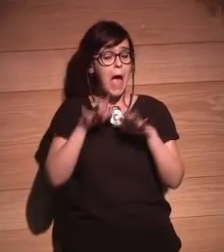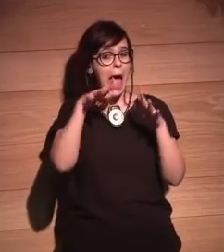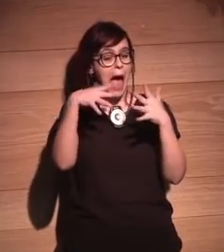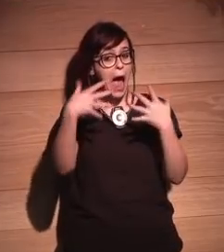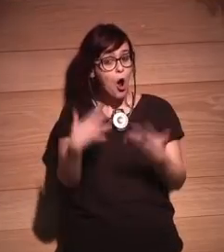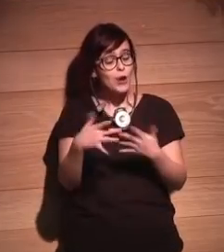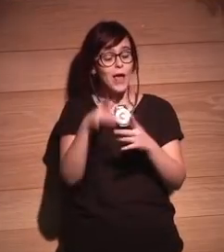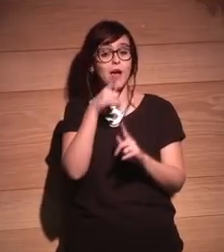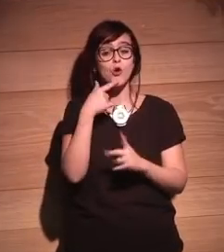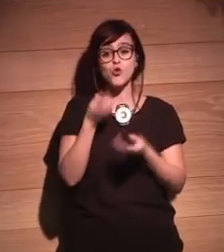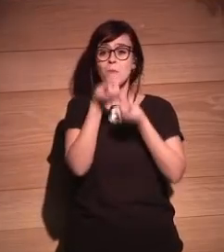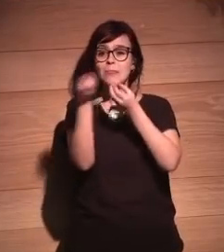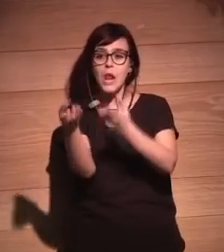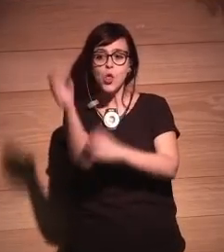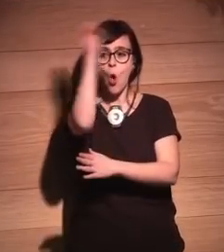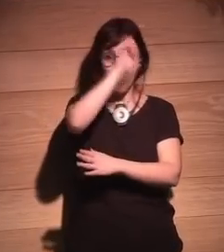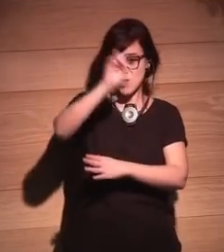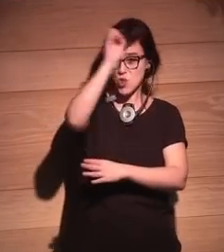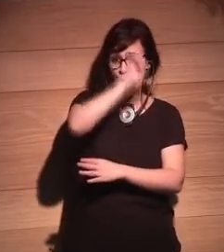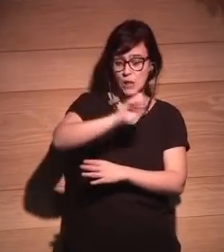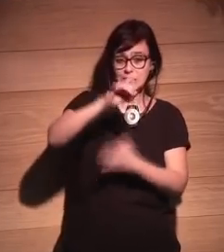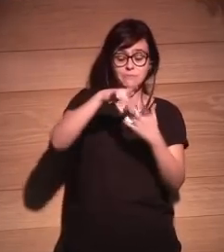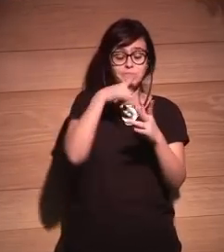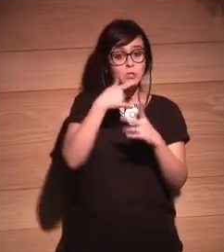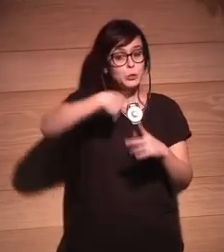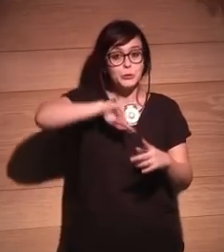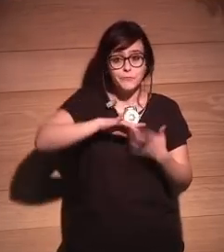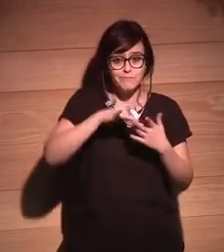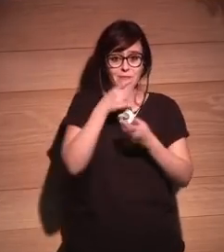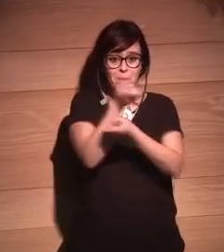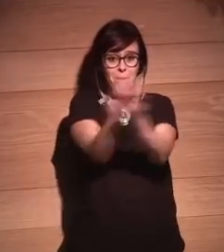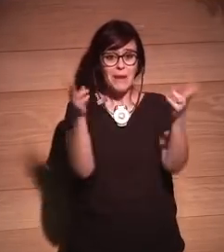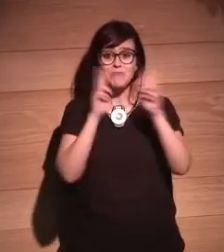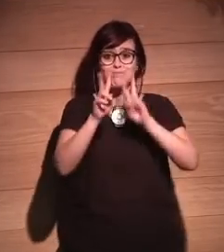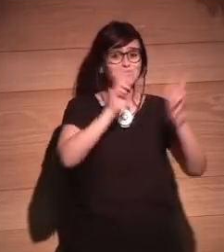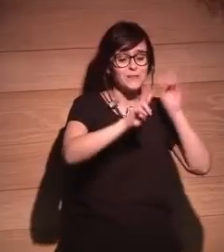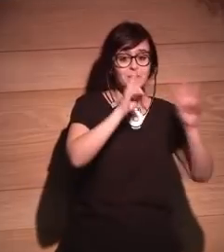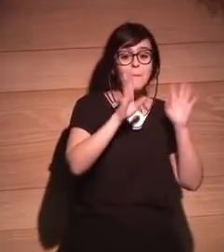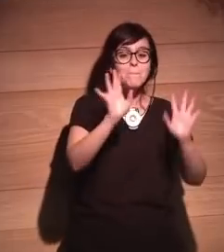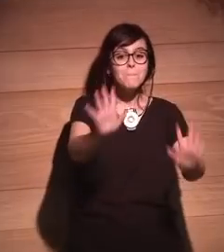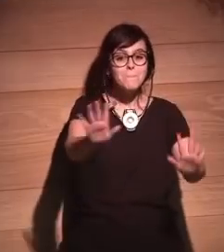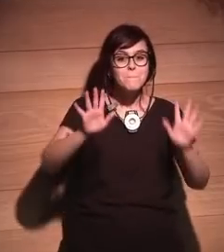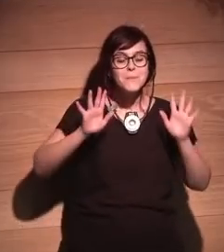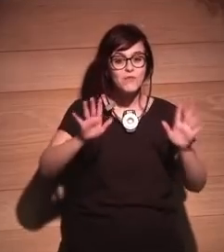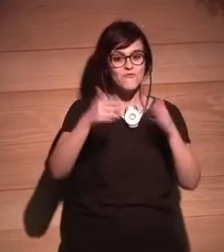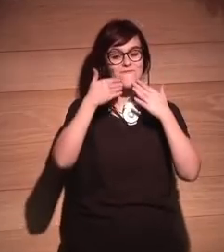Actualmente los comentarios, las opiniones, los vemos en todas partes. Pero